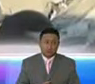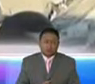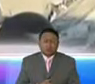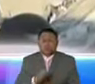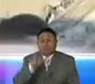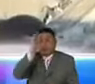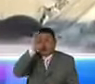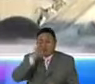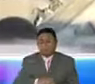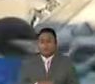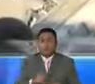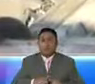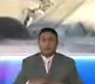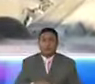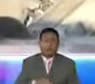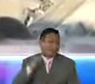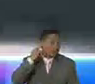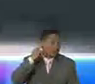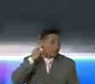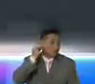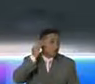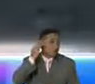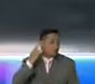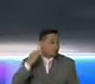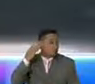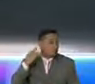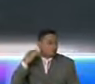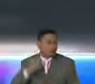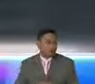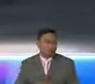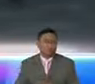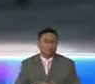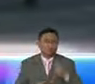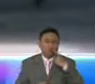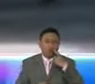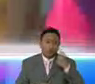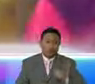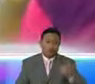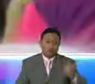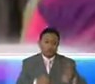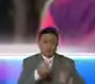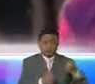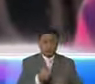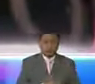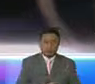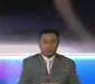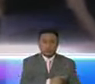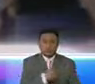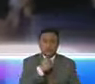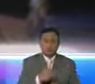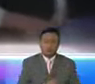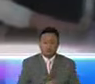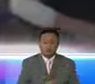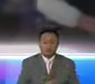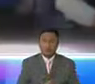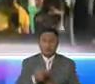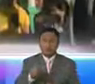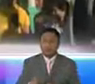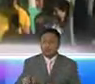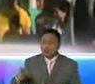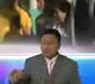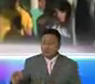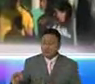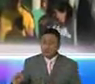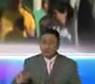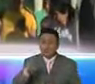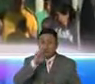sí sangraba por el oído, sangraba. El conductor del otro vehículo involucrado dice que quien manejaba el otro carro no